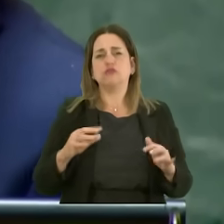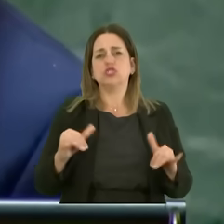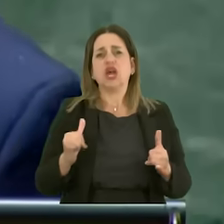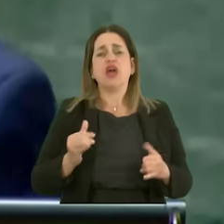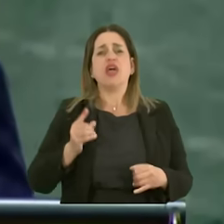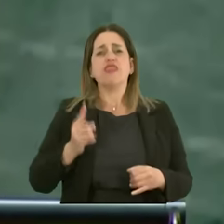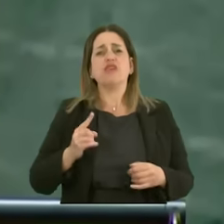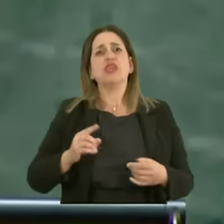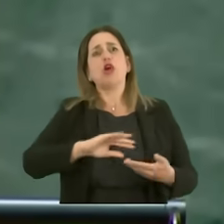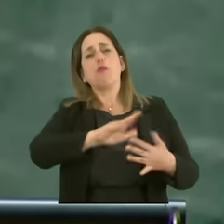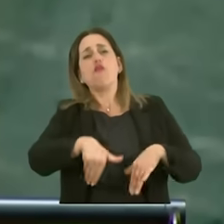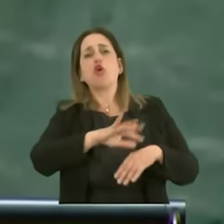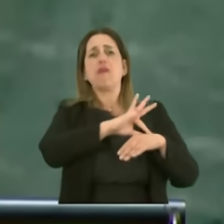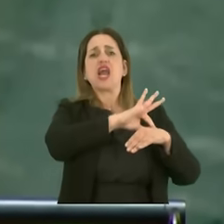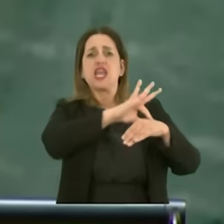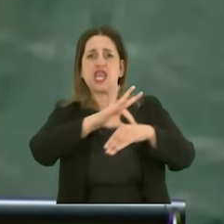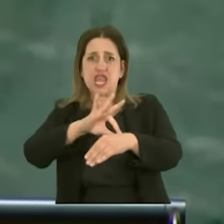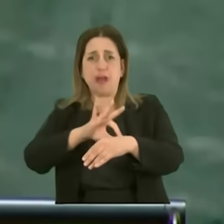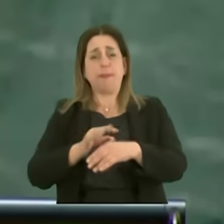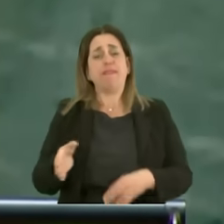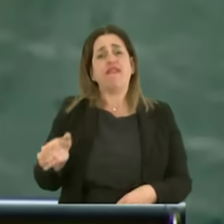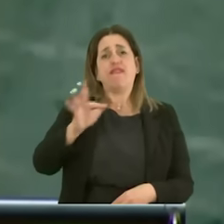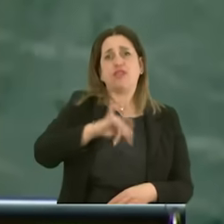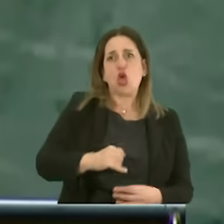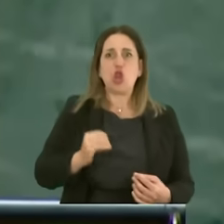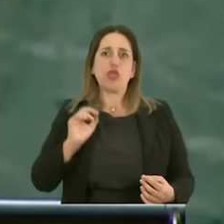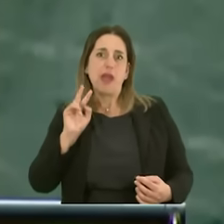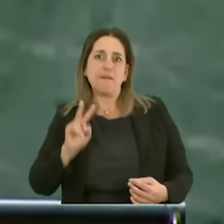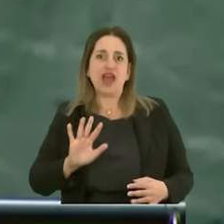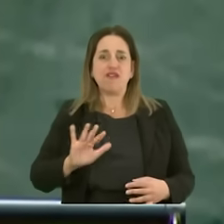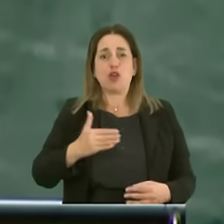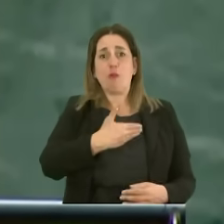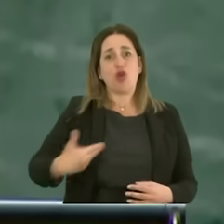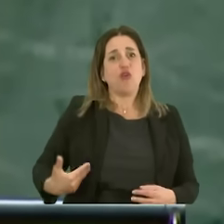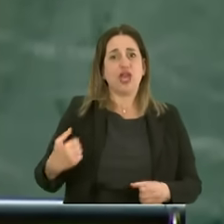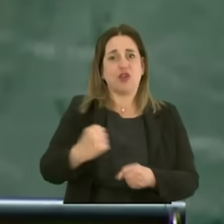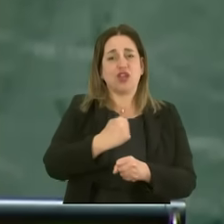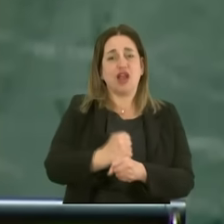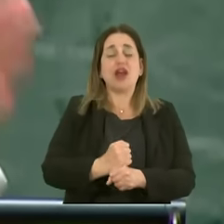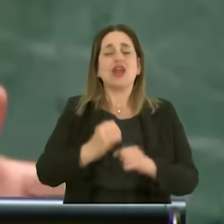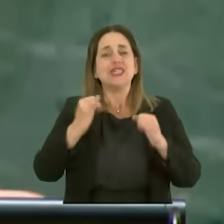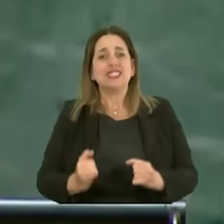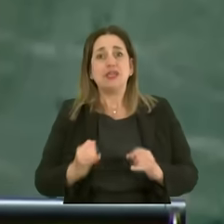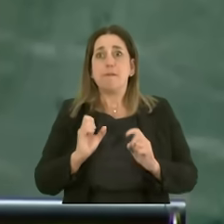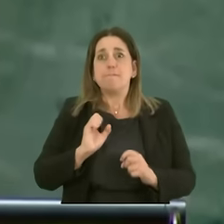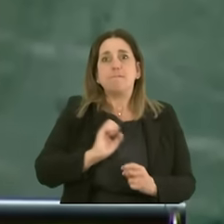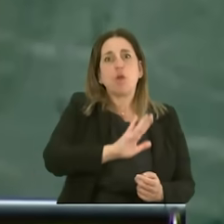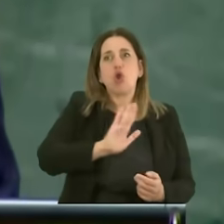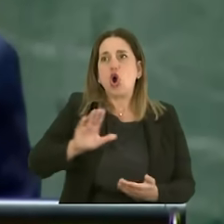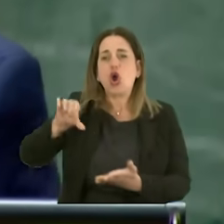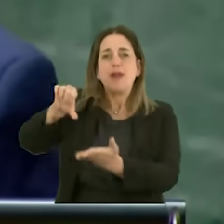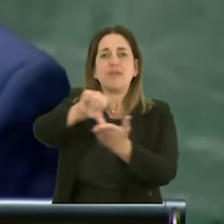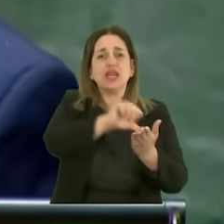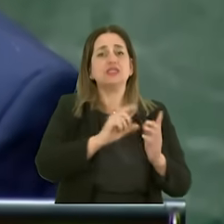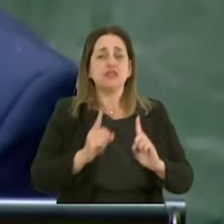debería de funcionar como una guía cotidiana para el ejercicio del gobierno tanto en lo interno como en la